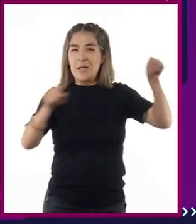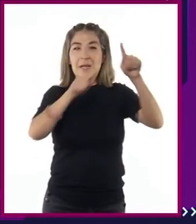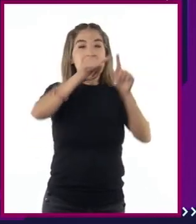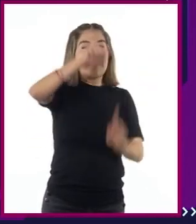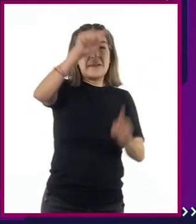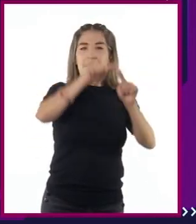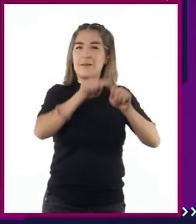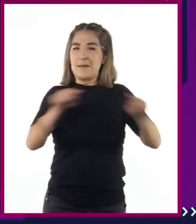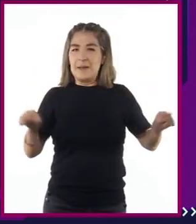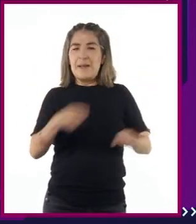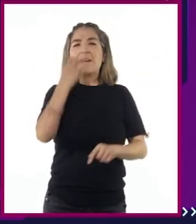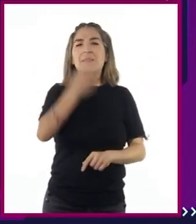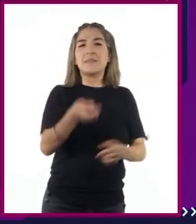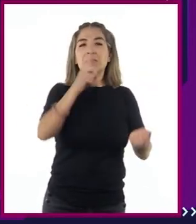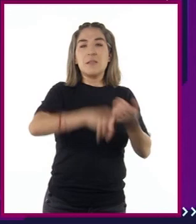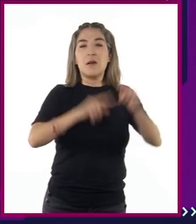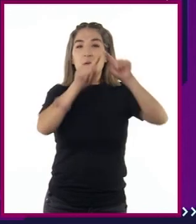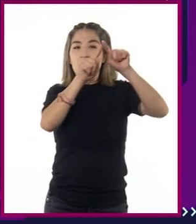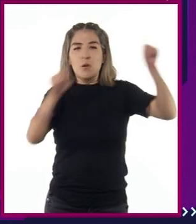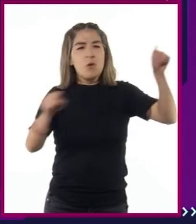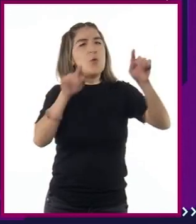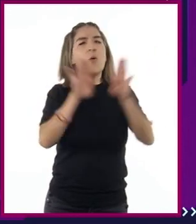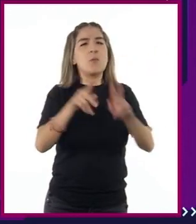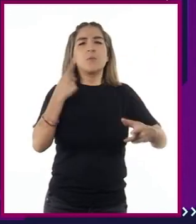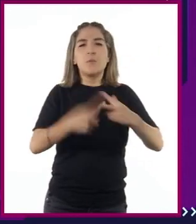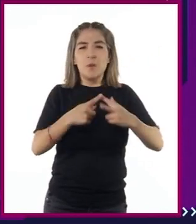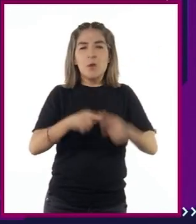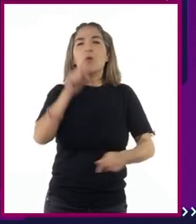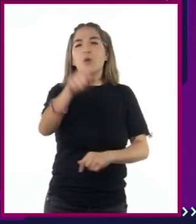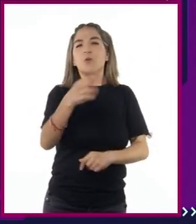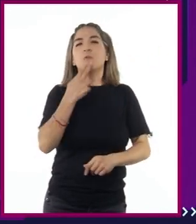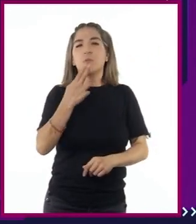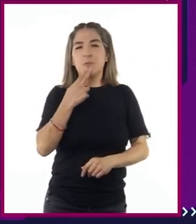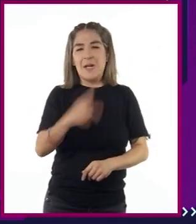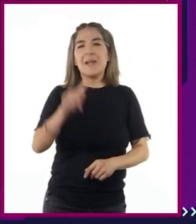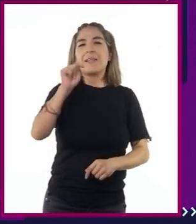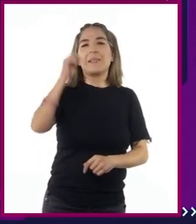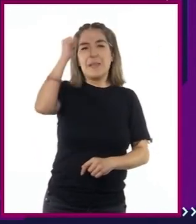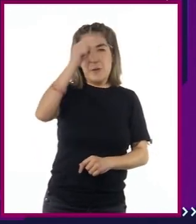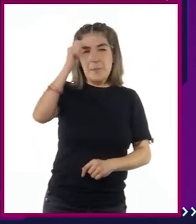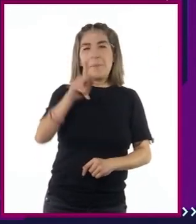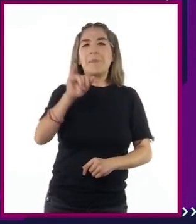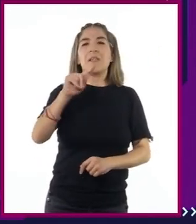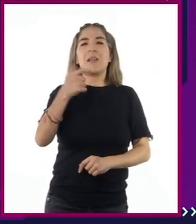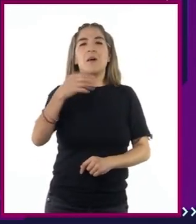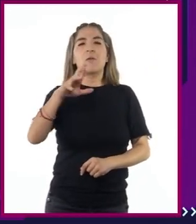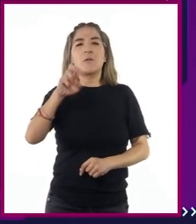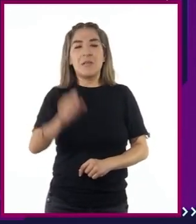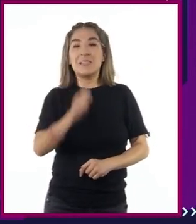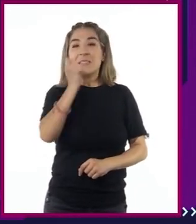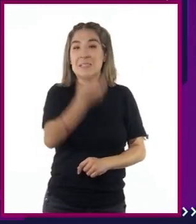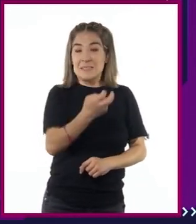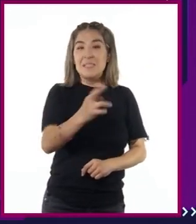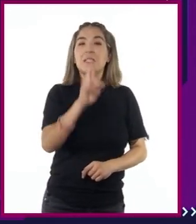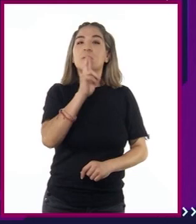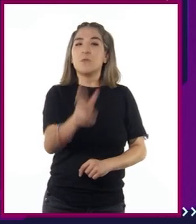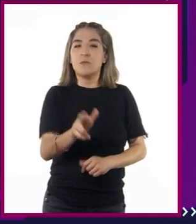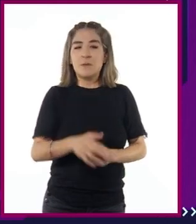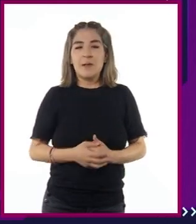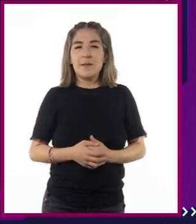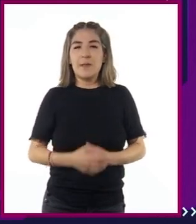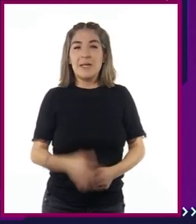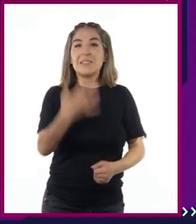Esto es, la hipotenusa se calcula usando el teorema de Pitágoras, que resulta ser